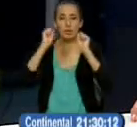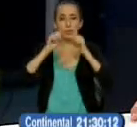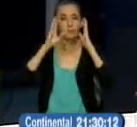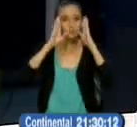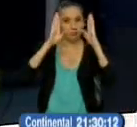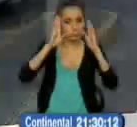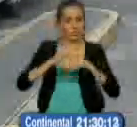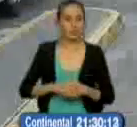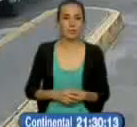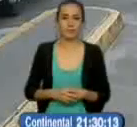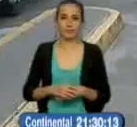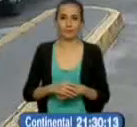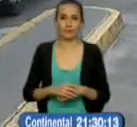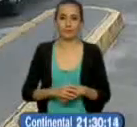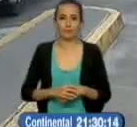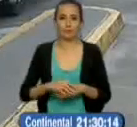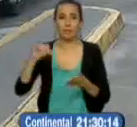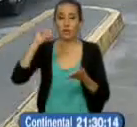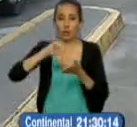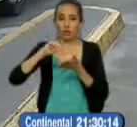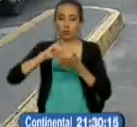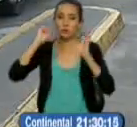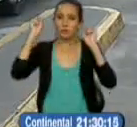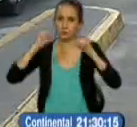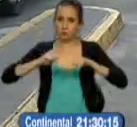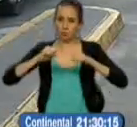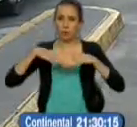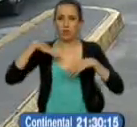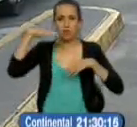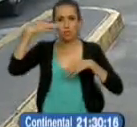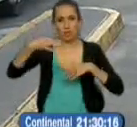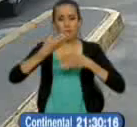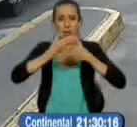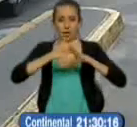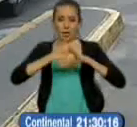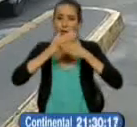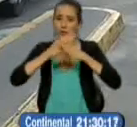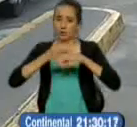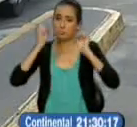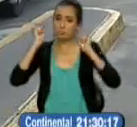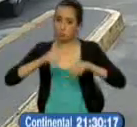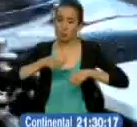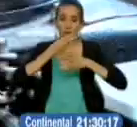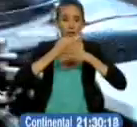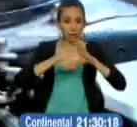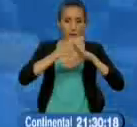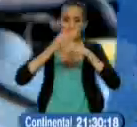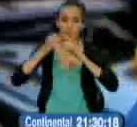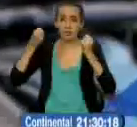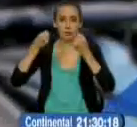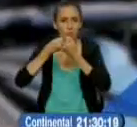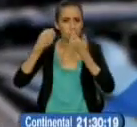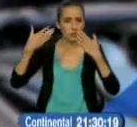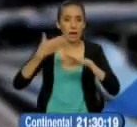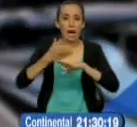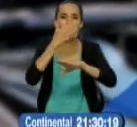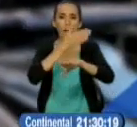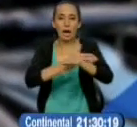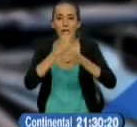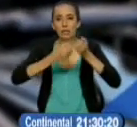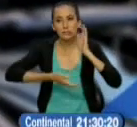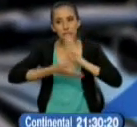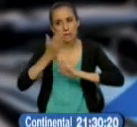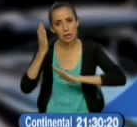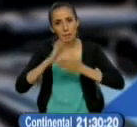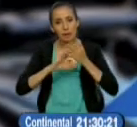cuenta. Los ciudadanos pueden adoptar un comportamiento preventivo para evitar accidentes de tránsito. Antes de salir de viaje es